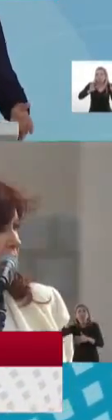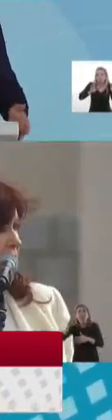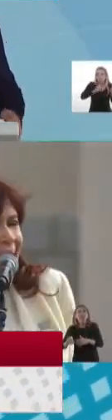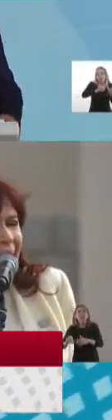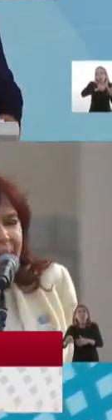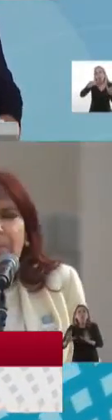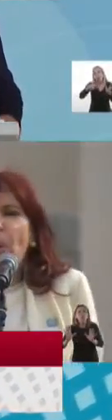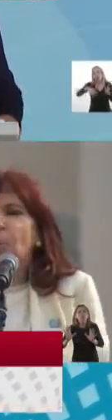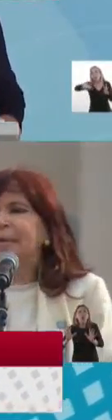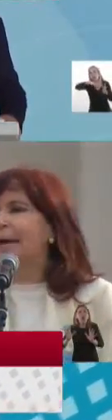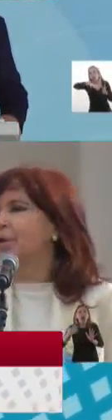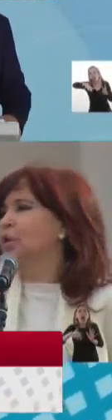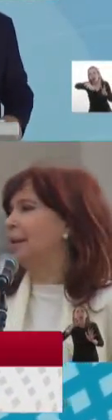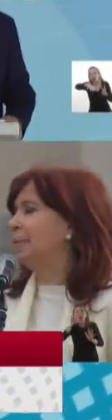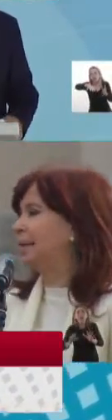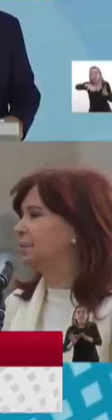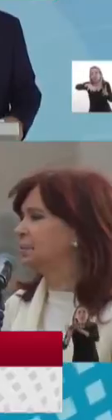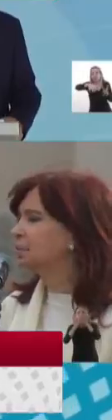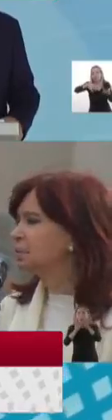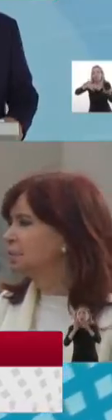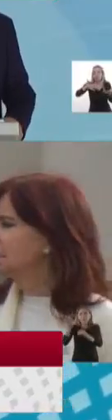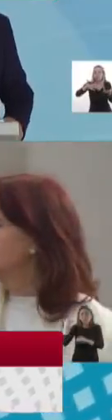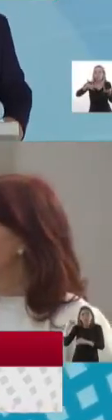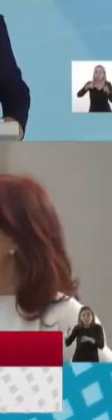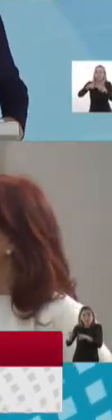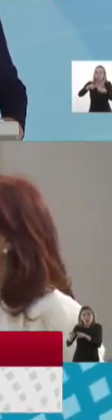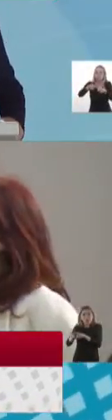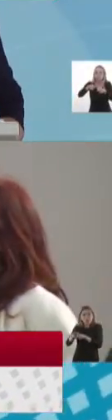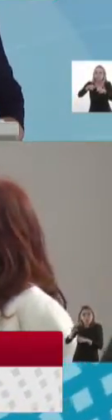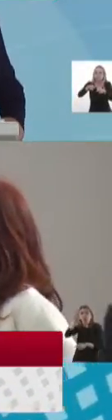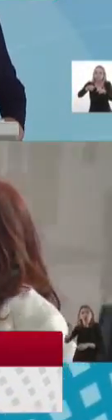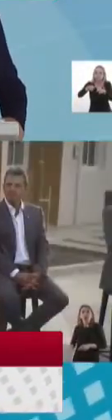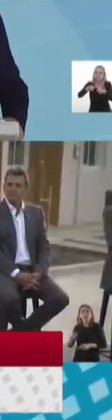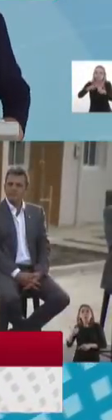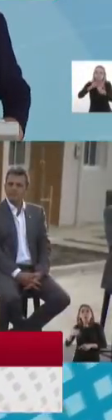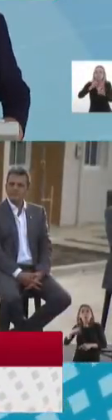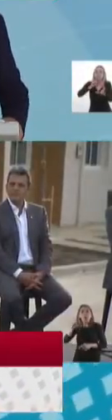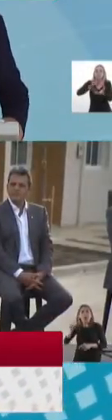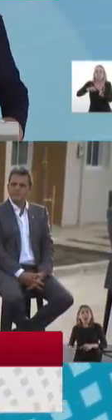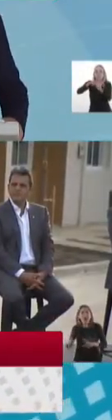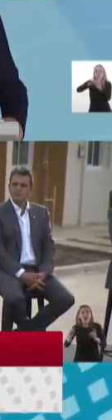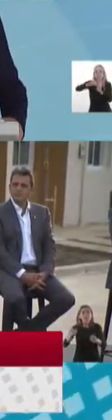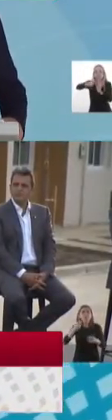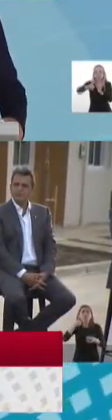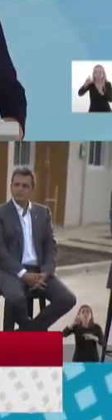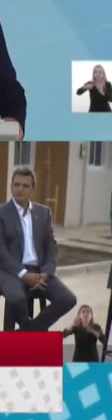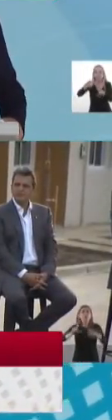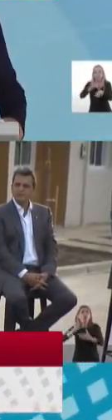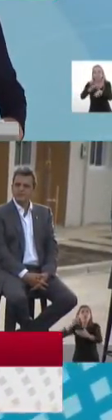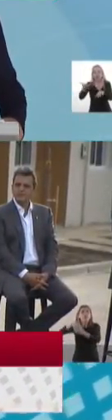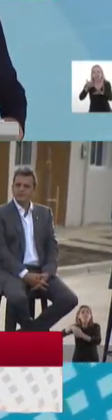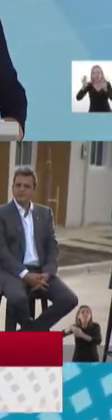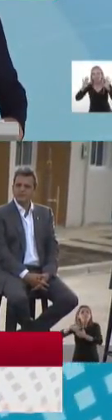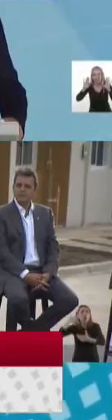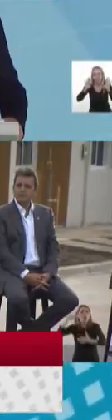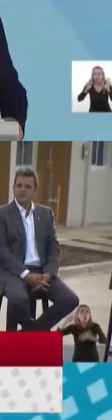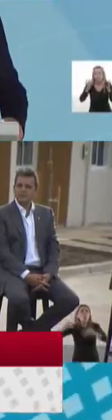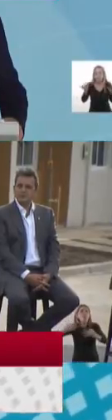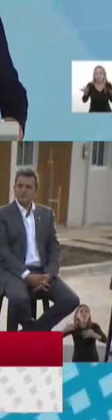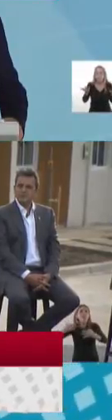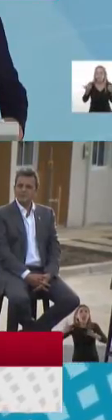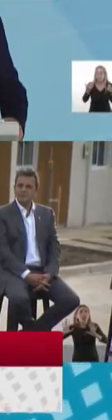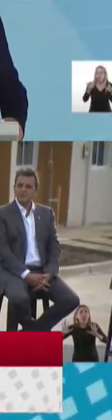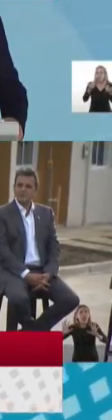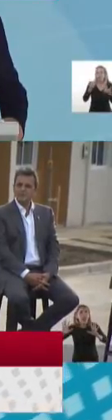haciendo hipótesis tratando pero sería bueno empezar reconociendo no sabemos nada hay gente que habla de la política como si tuviera todo claro después la política les pasa por encima de